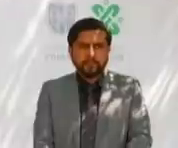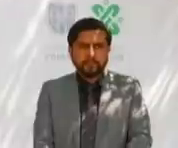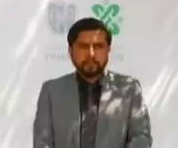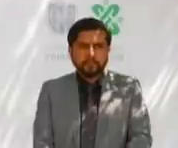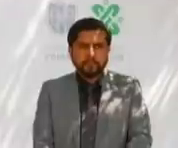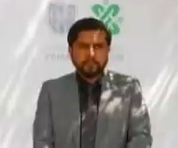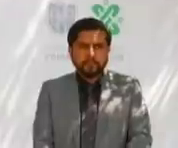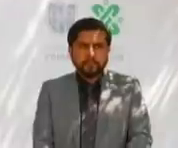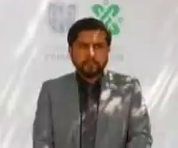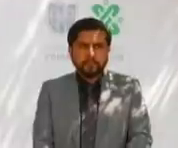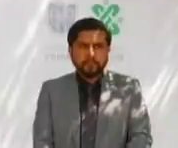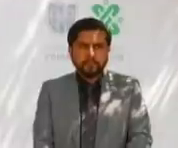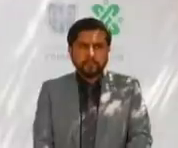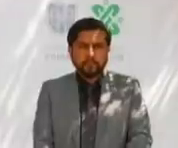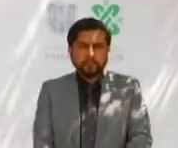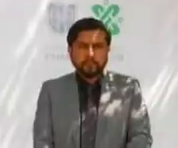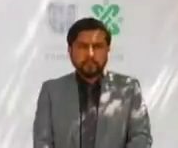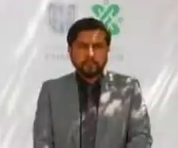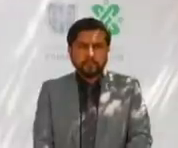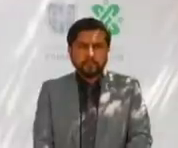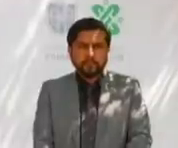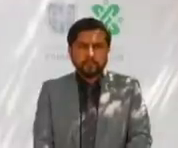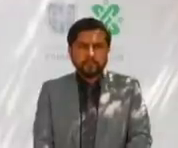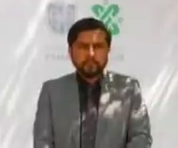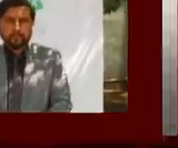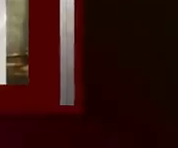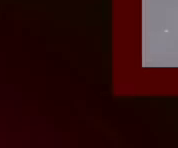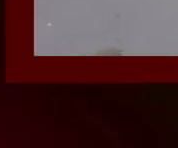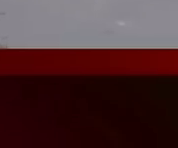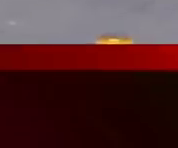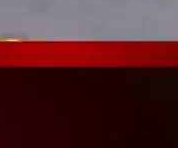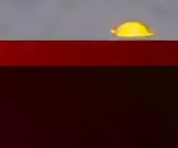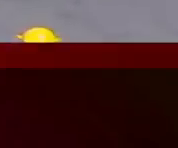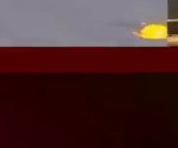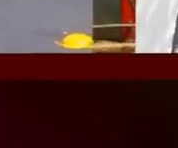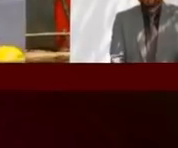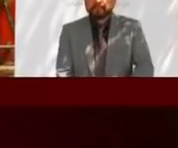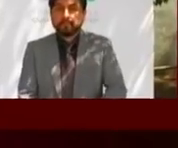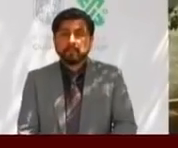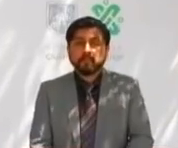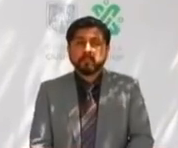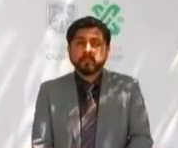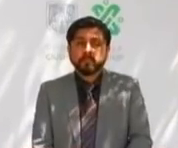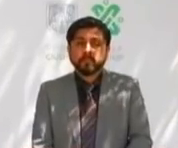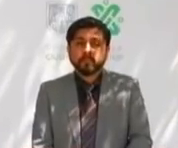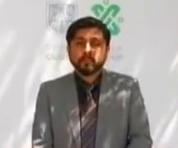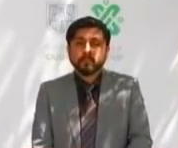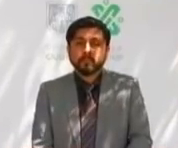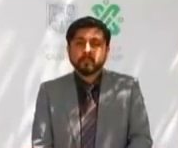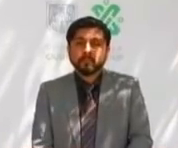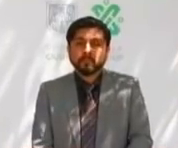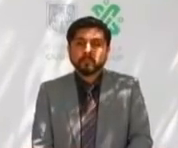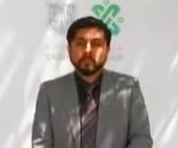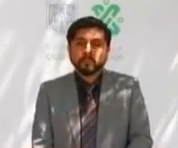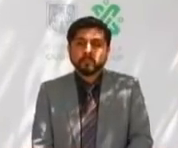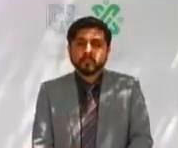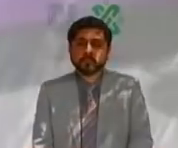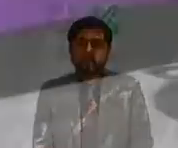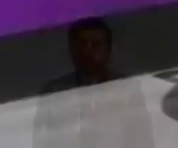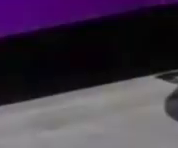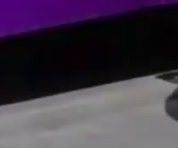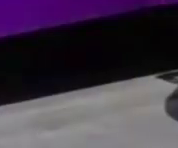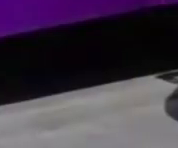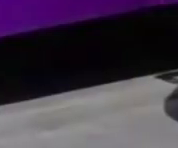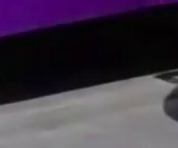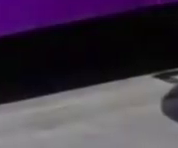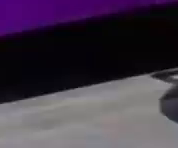en servicio como corredor de Metrobús en línea 5. Con estas acciones, el gobierno de la